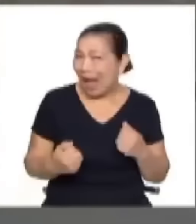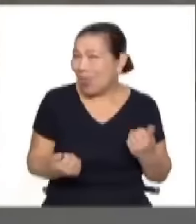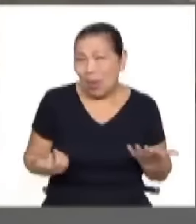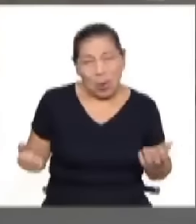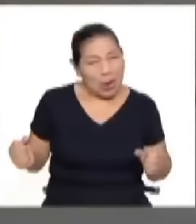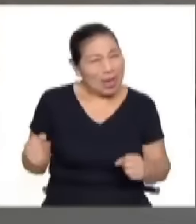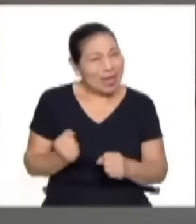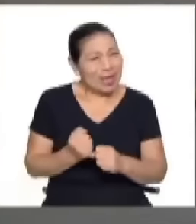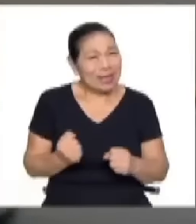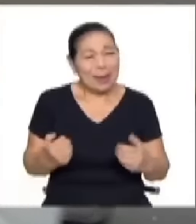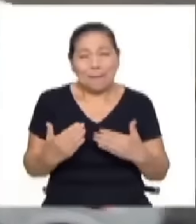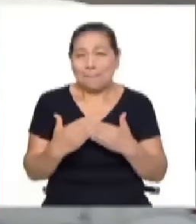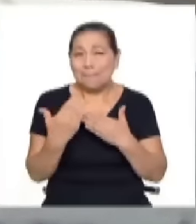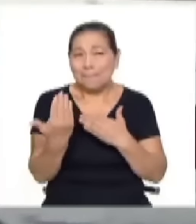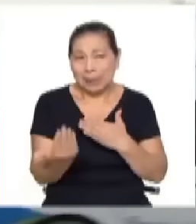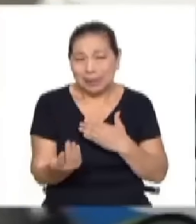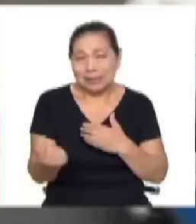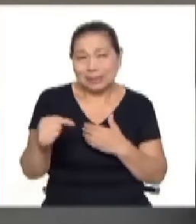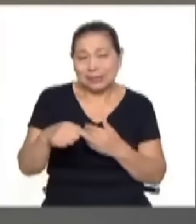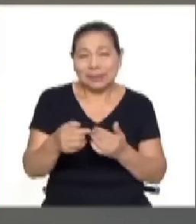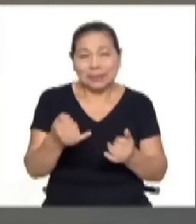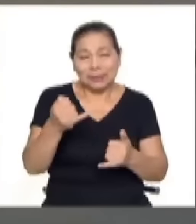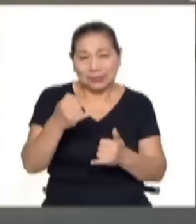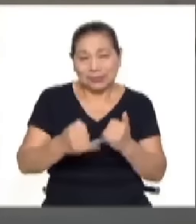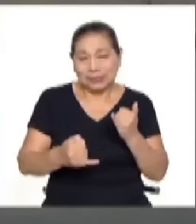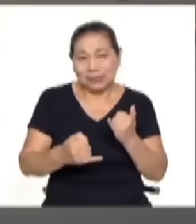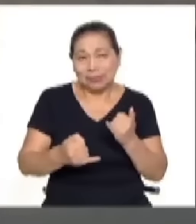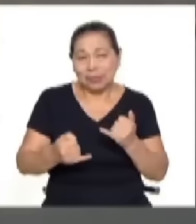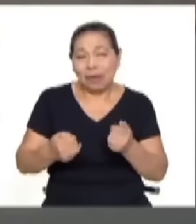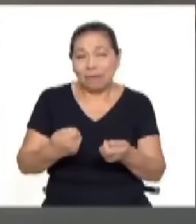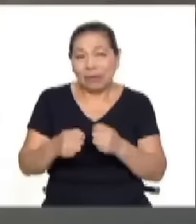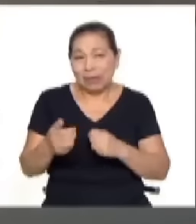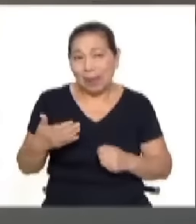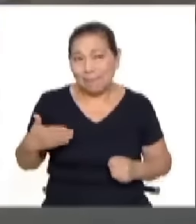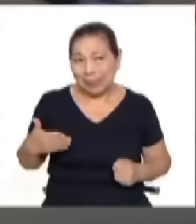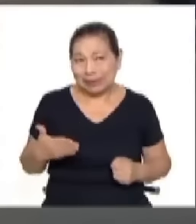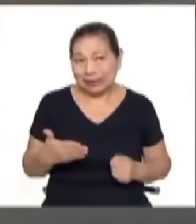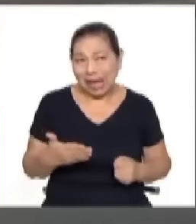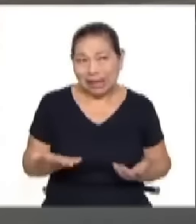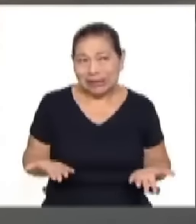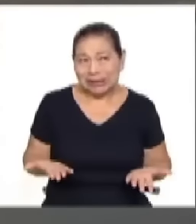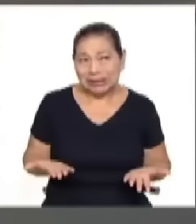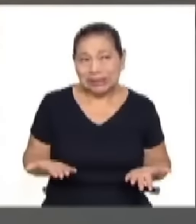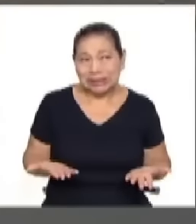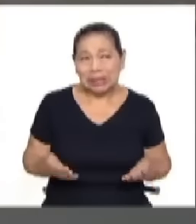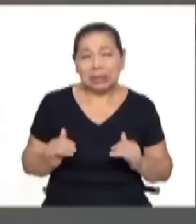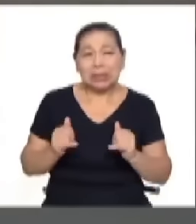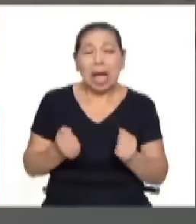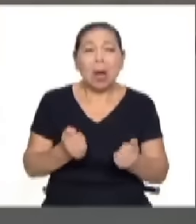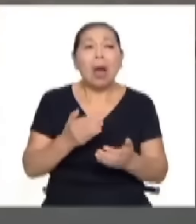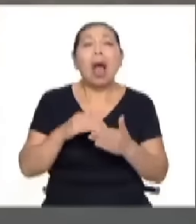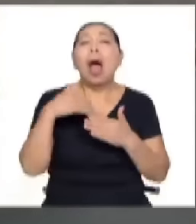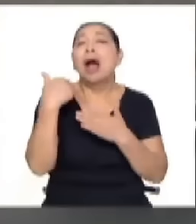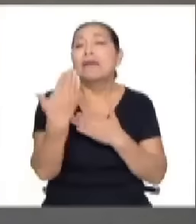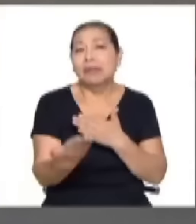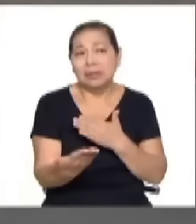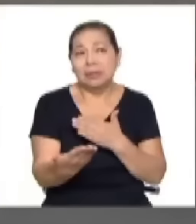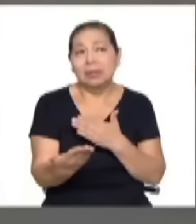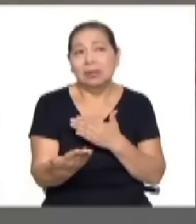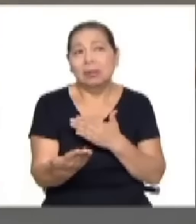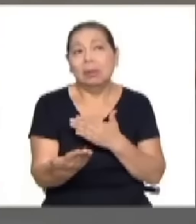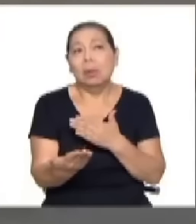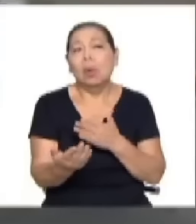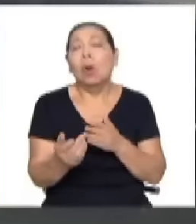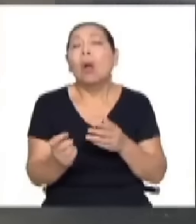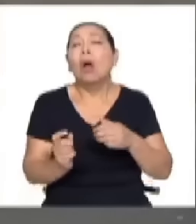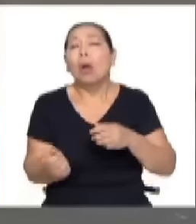vehículos hacia el frente para llegar al terminal pesquero. Vemos ahí que las personas están justamente, dejan sus vehículos al frente y tienen que